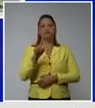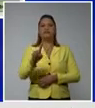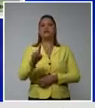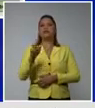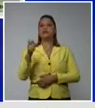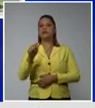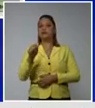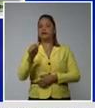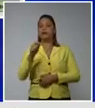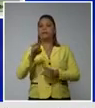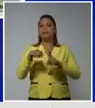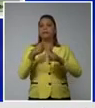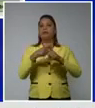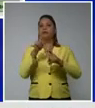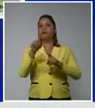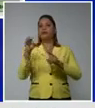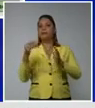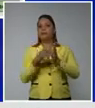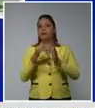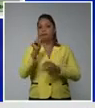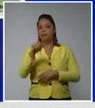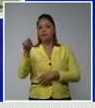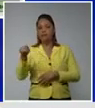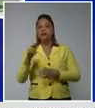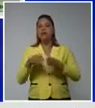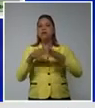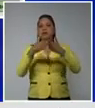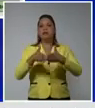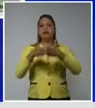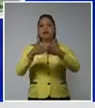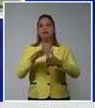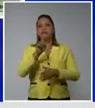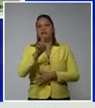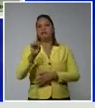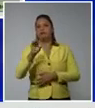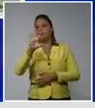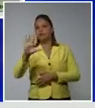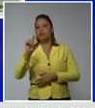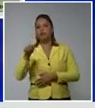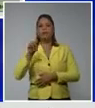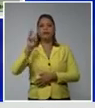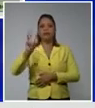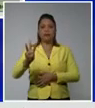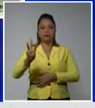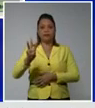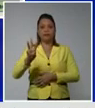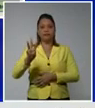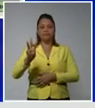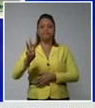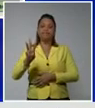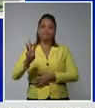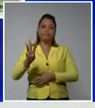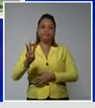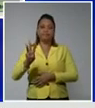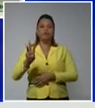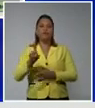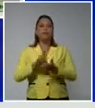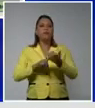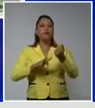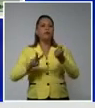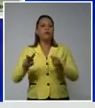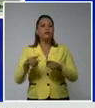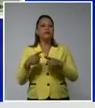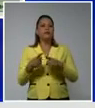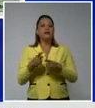por 100.000 habitantes y Granma con 105,3, pues son de las provincias y